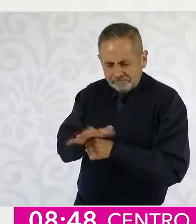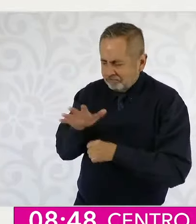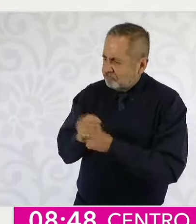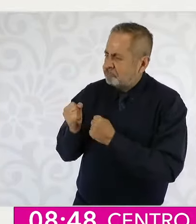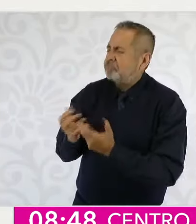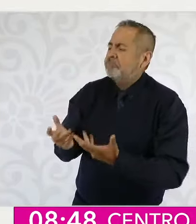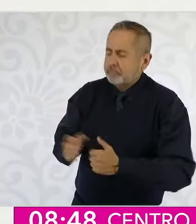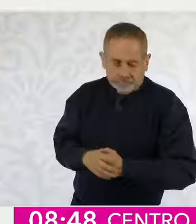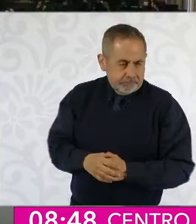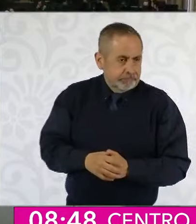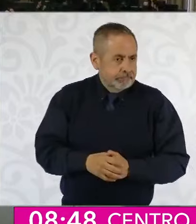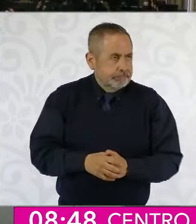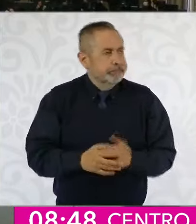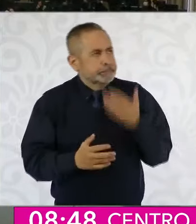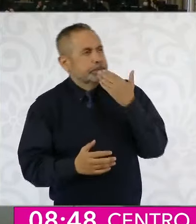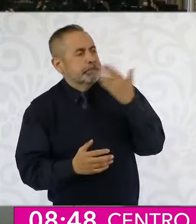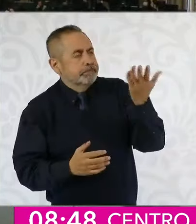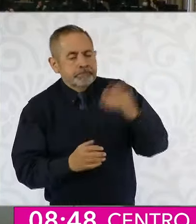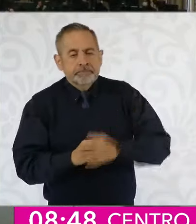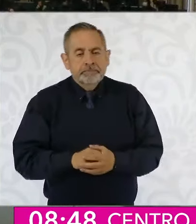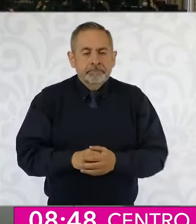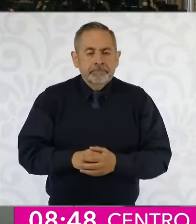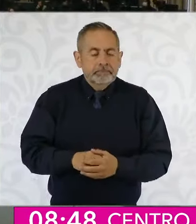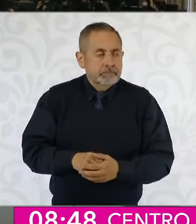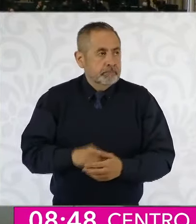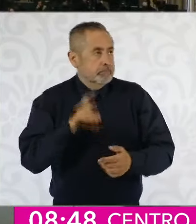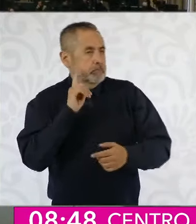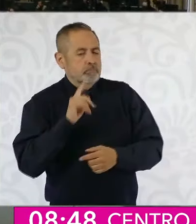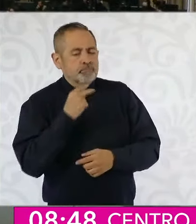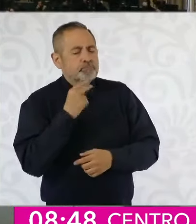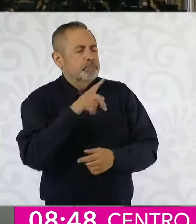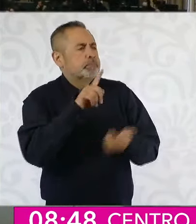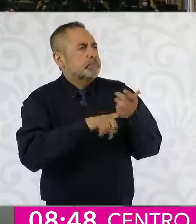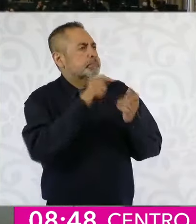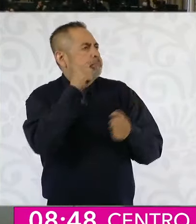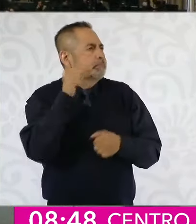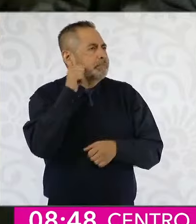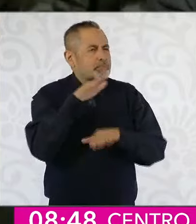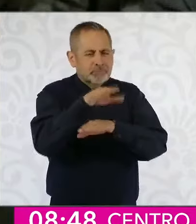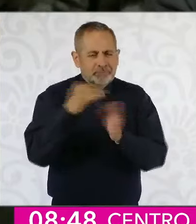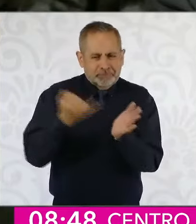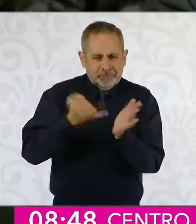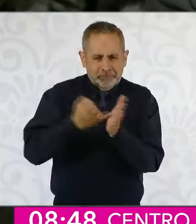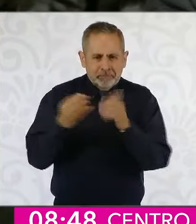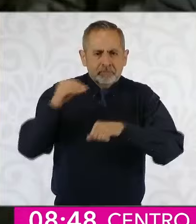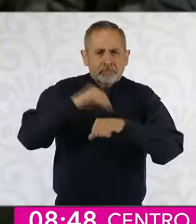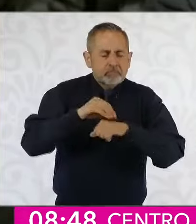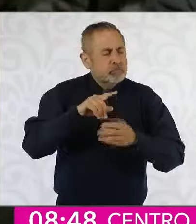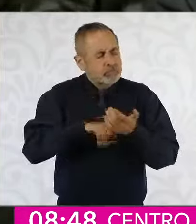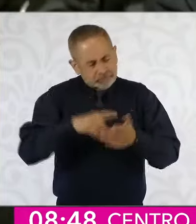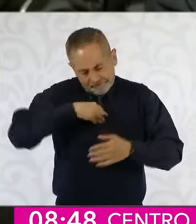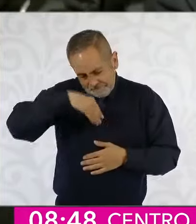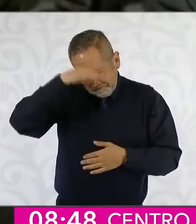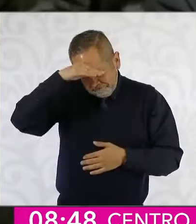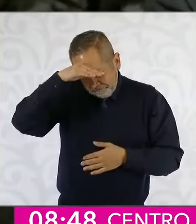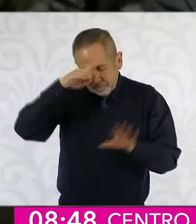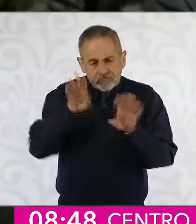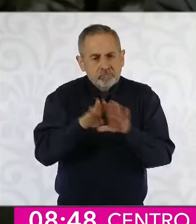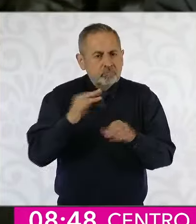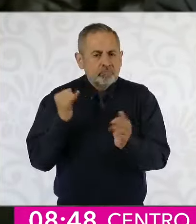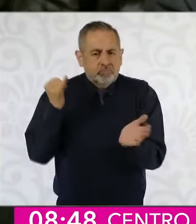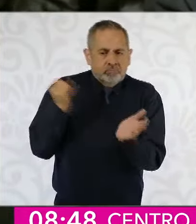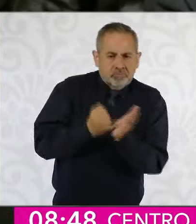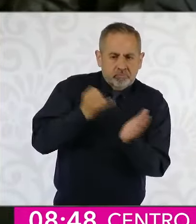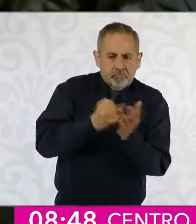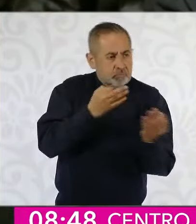Está bien. Mencionaba la parte de los aranceles ayer, presidenta. Me preguntaba si sería general o